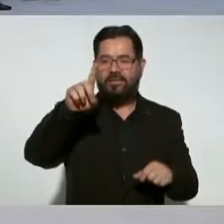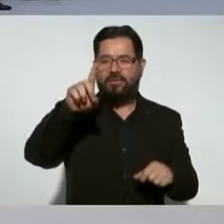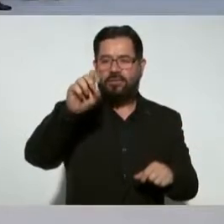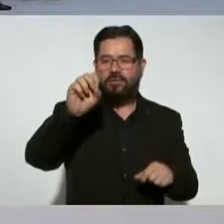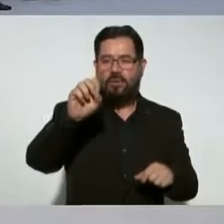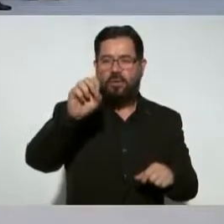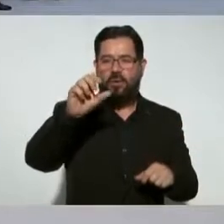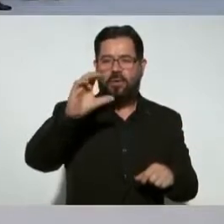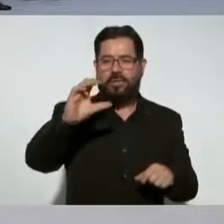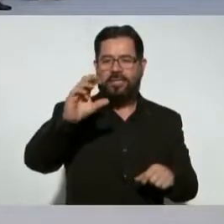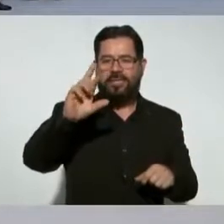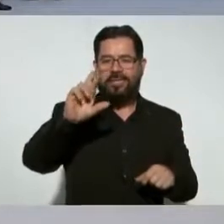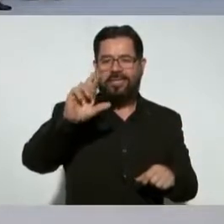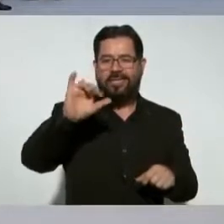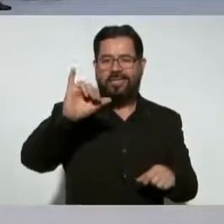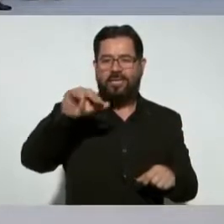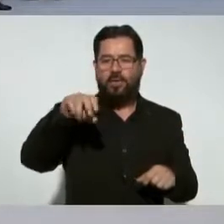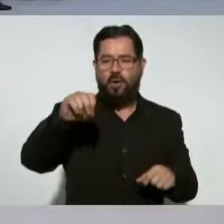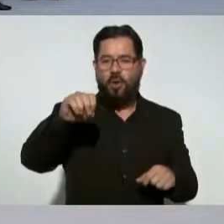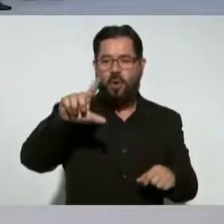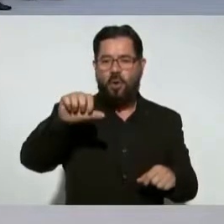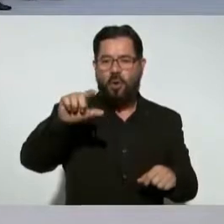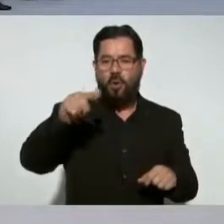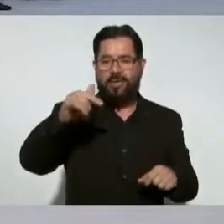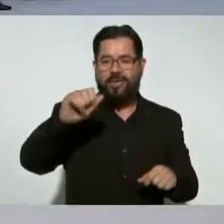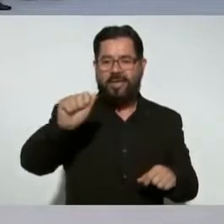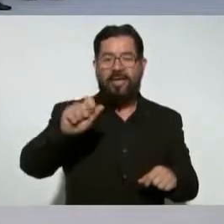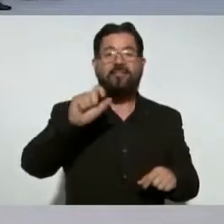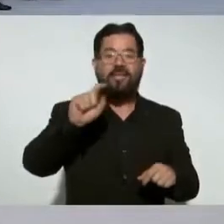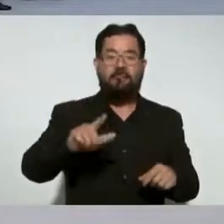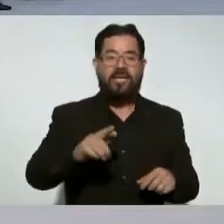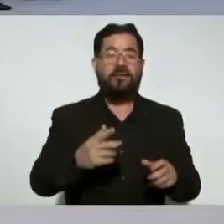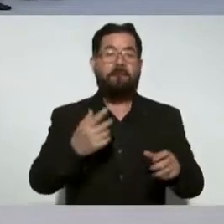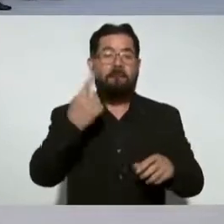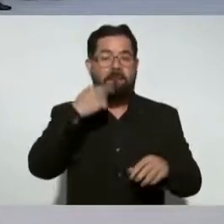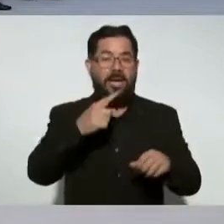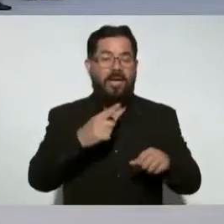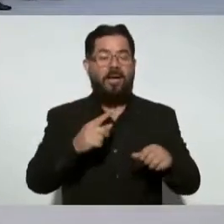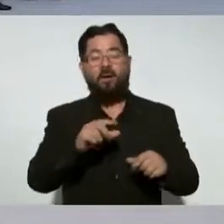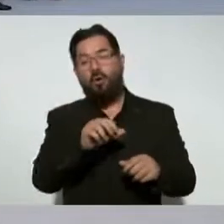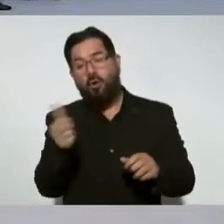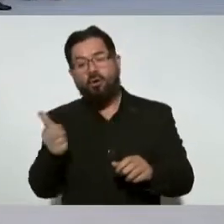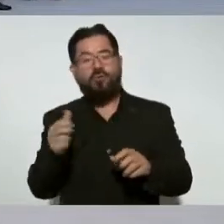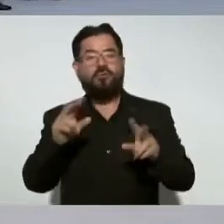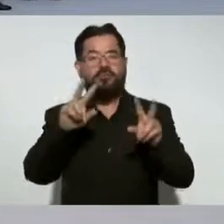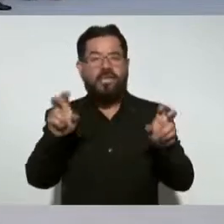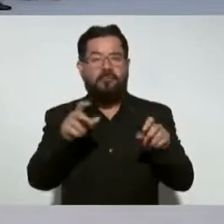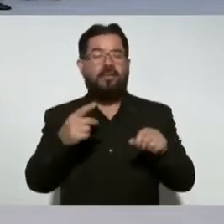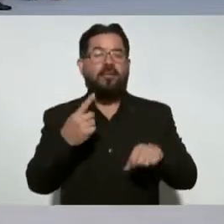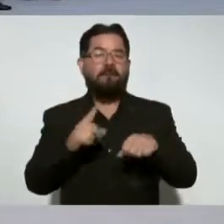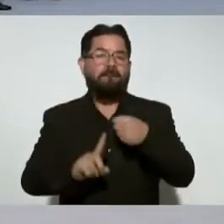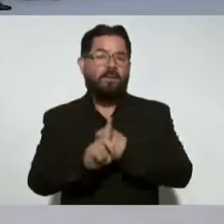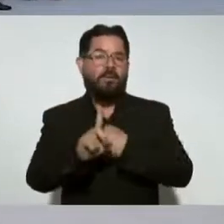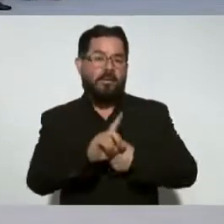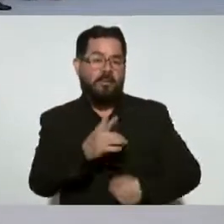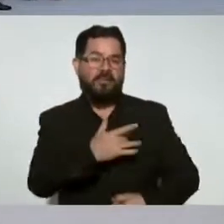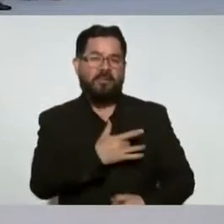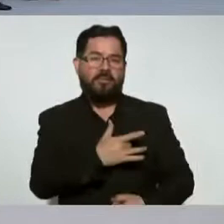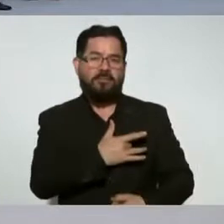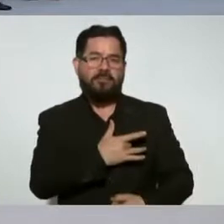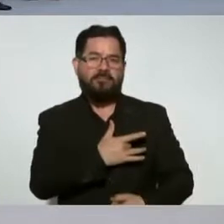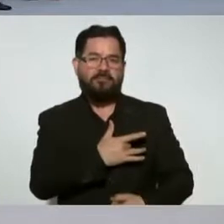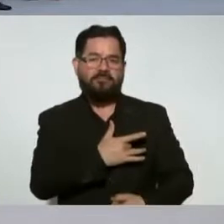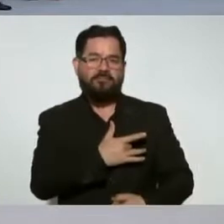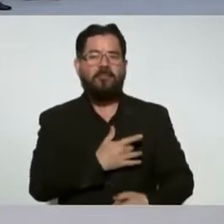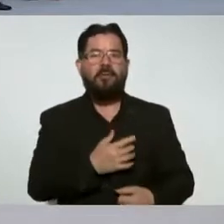son seguro las atenciones que nos ha dado la epidemia, que nos ha dado como